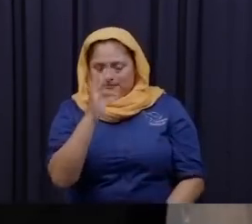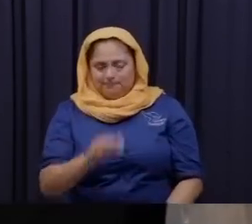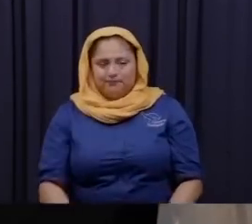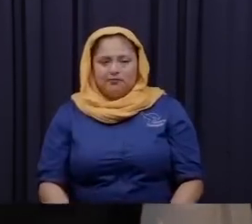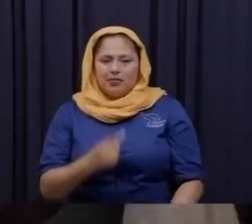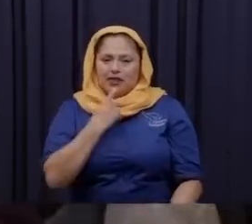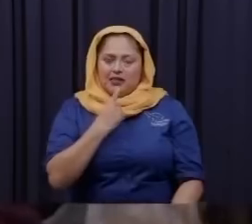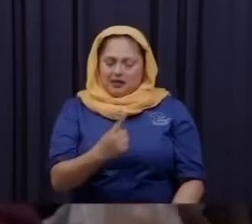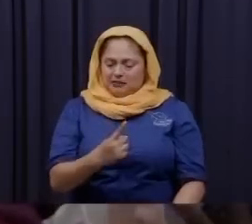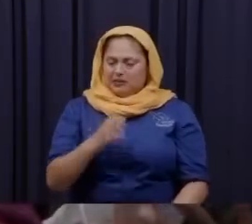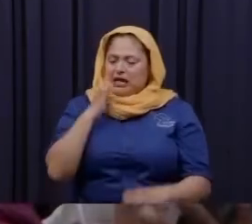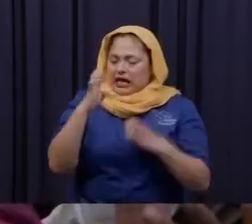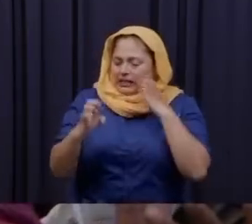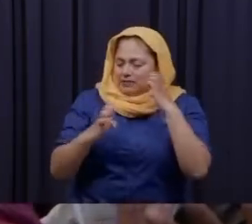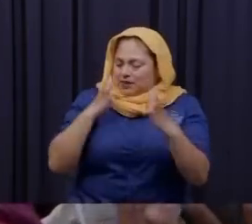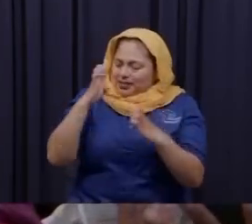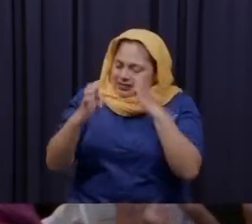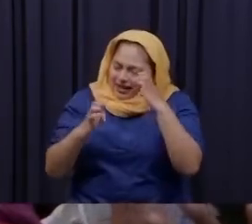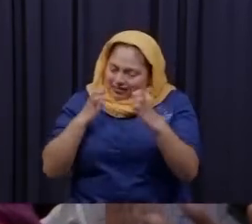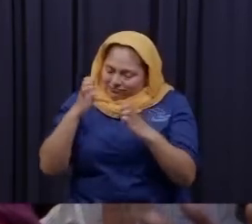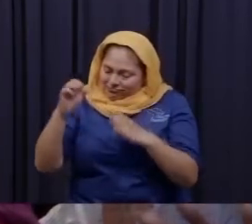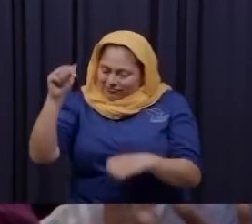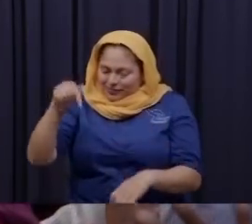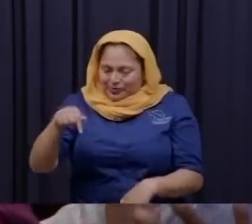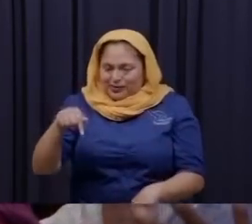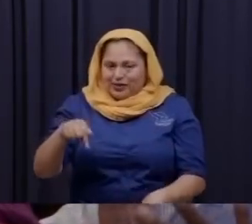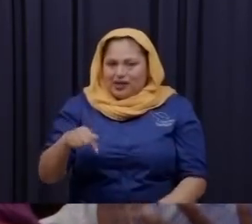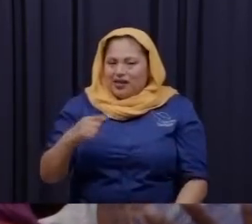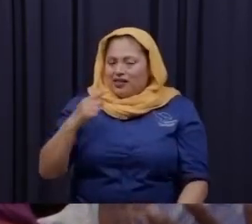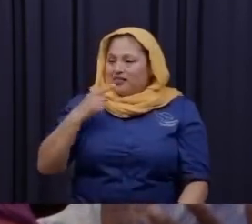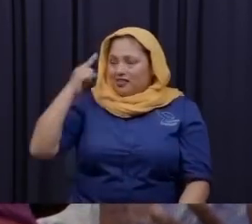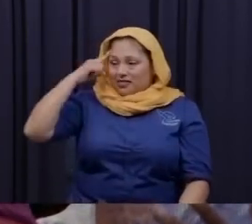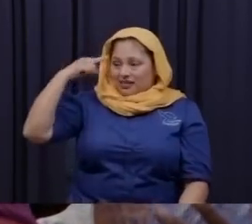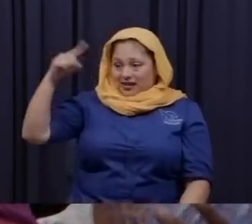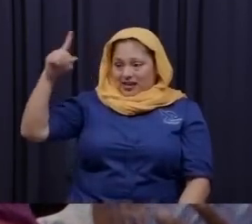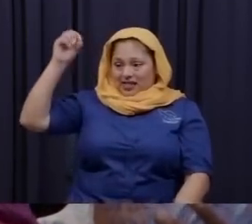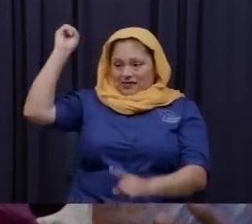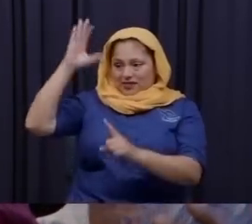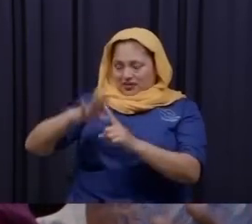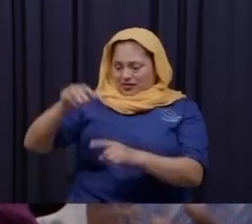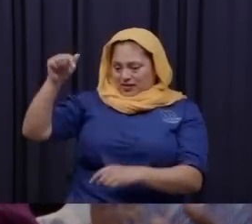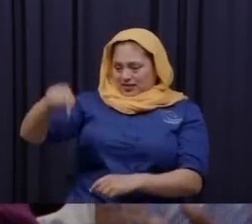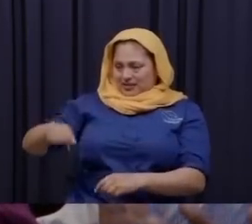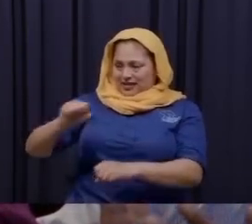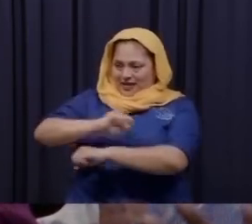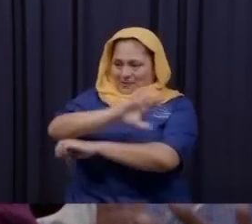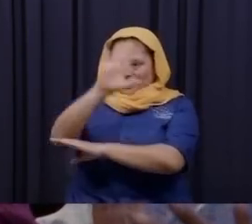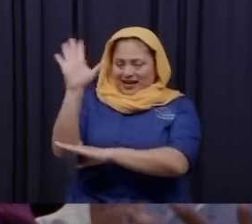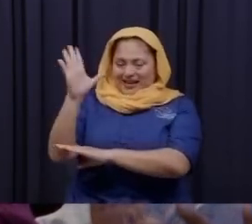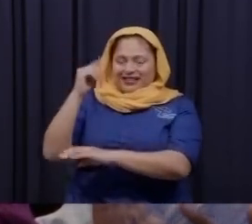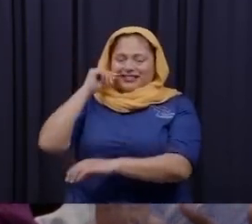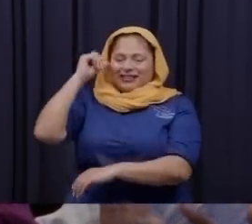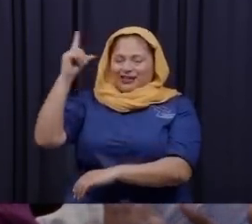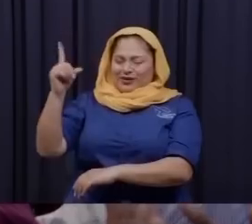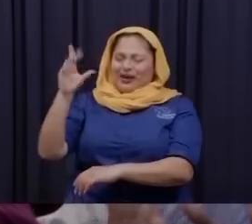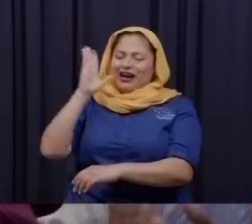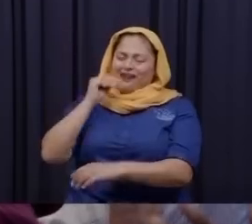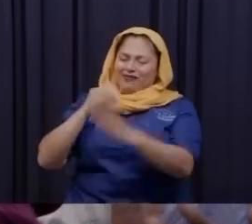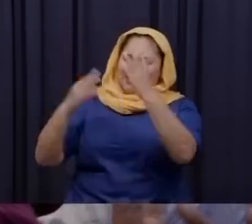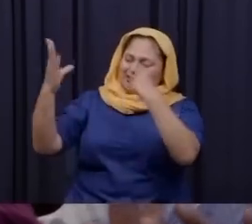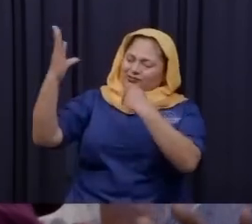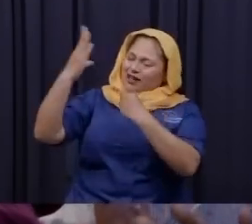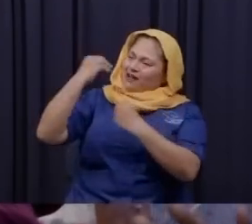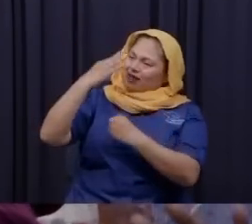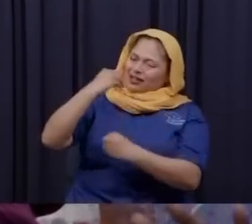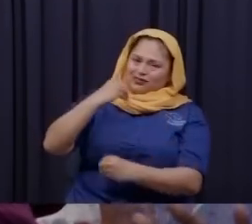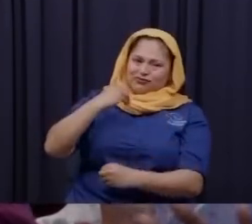Dígaselo, exprésele hoy. Día de bendición es este. Desde la mañana el Señor nos ha estado hablando.